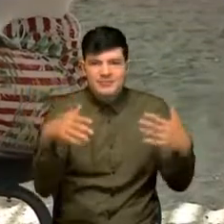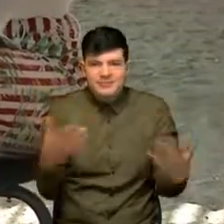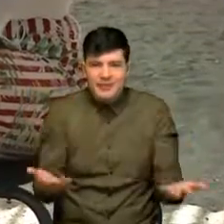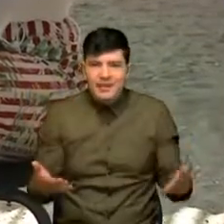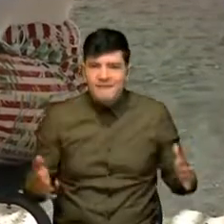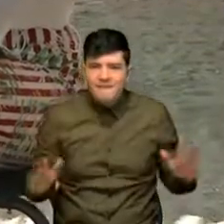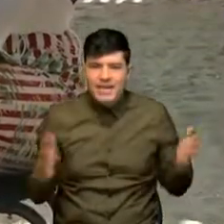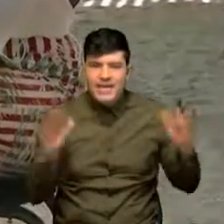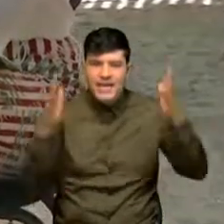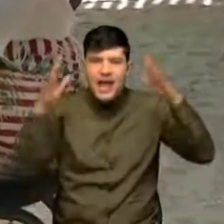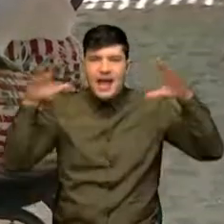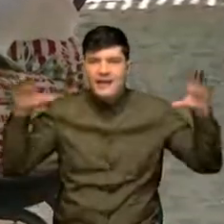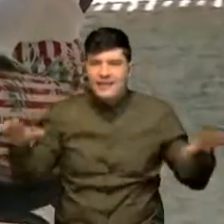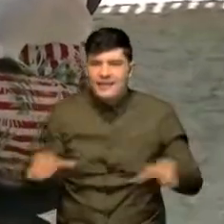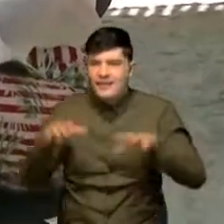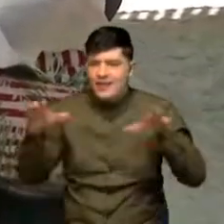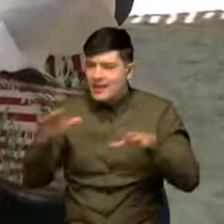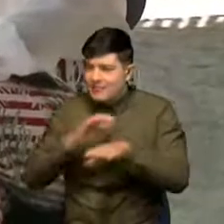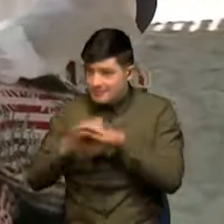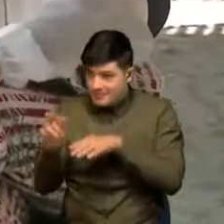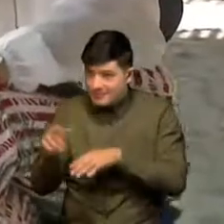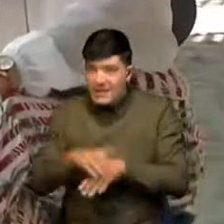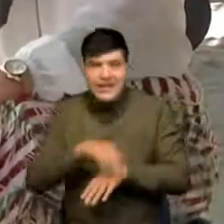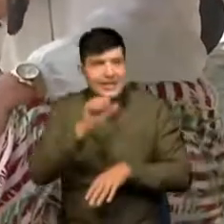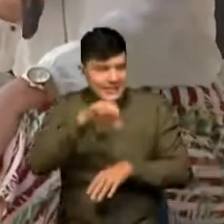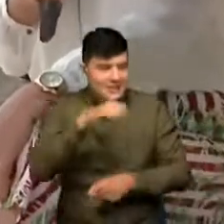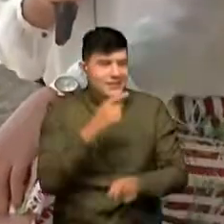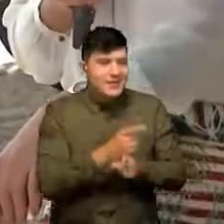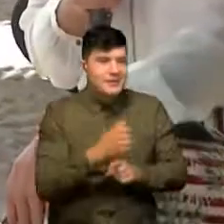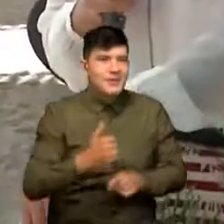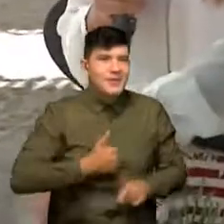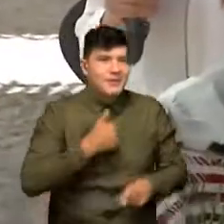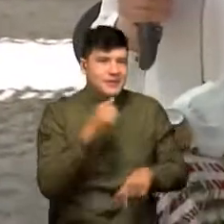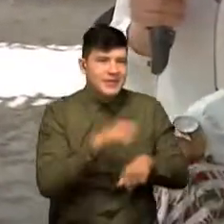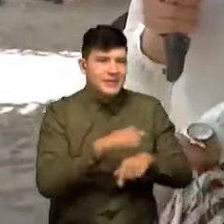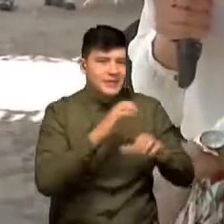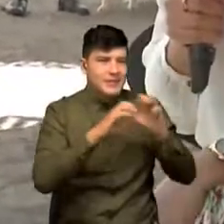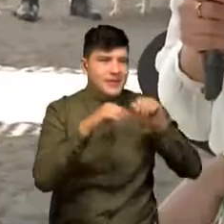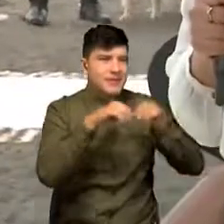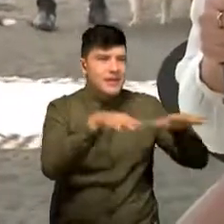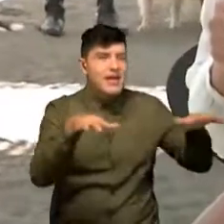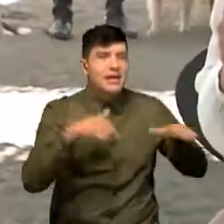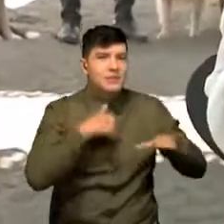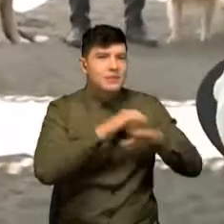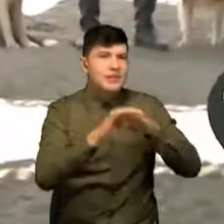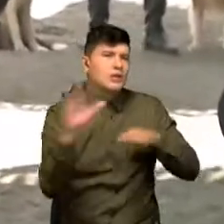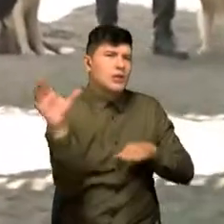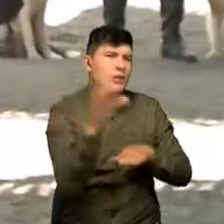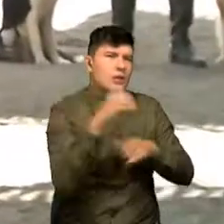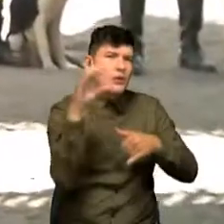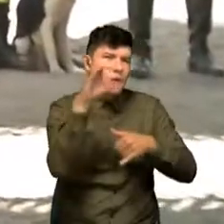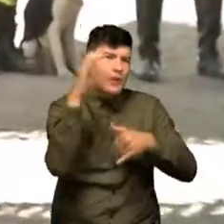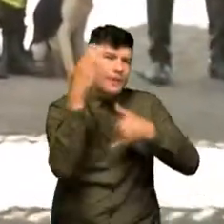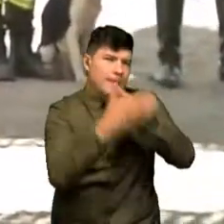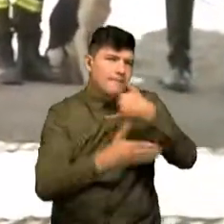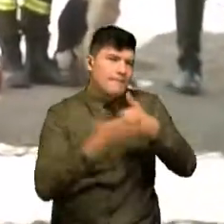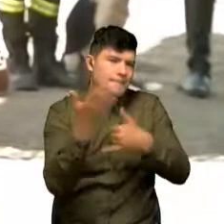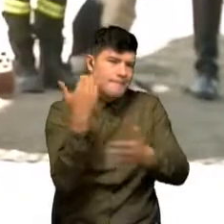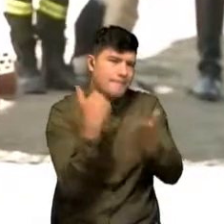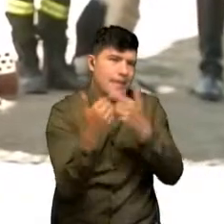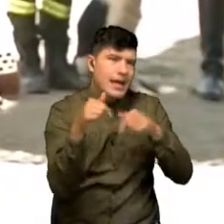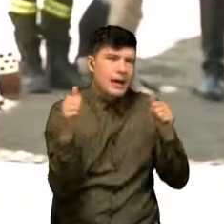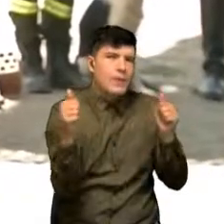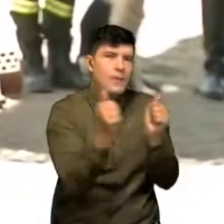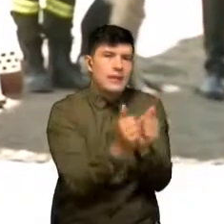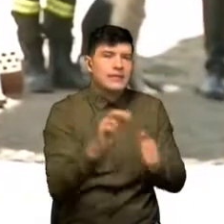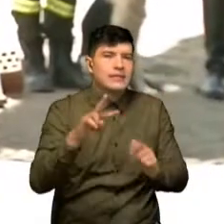vincularse, alcalde. Sí, aprovechar el espacio para invitar a toda la área metropolitana y al país a acompañarnos en nuestra segunda Feria